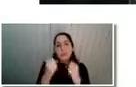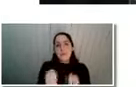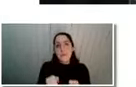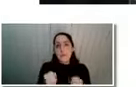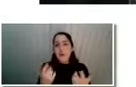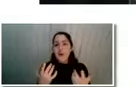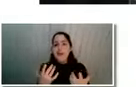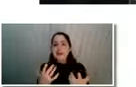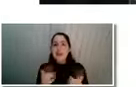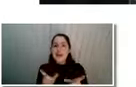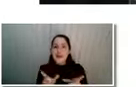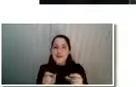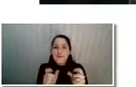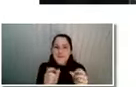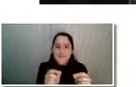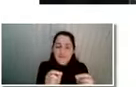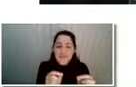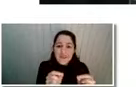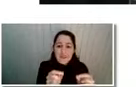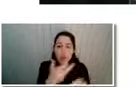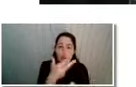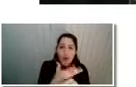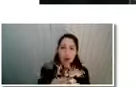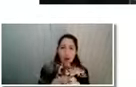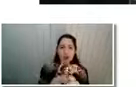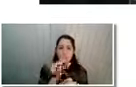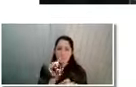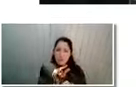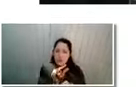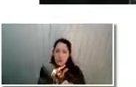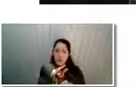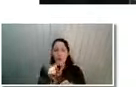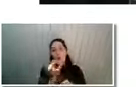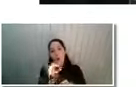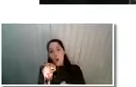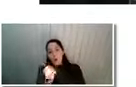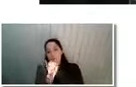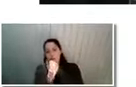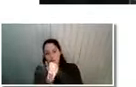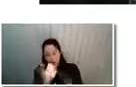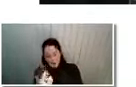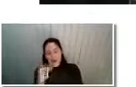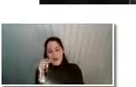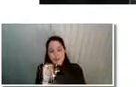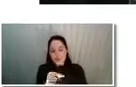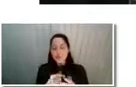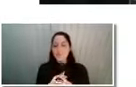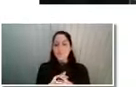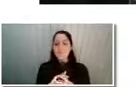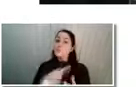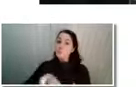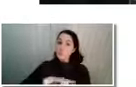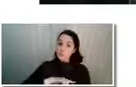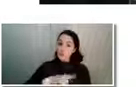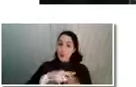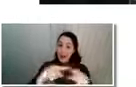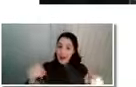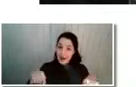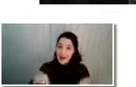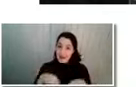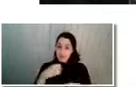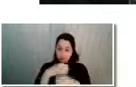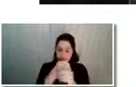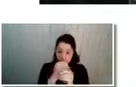del genoma viral que se estaba amplificando. Y entonces, en ese caso, lo que particularmente nosotros en el laboratorio hacemos